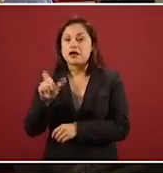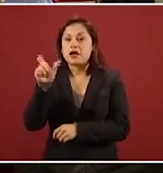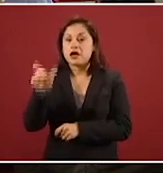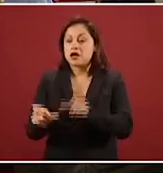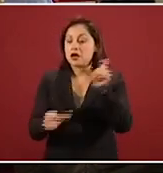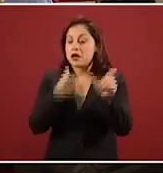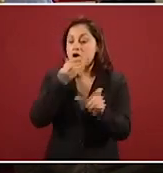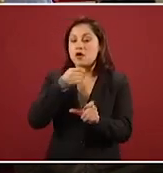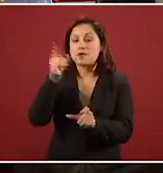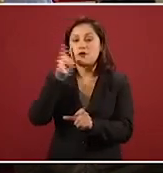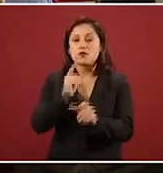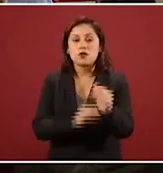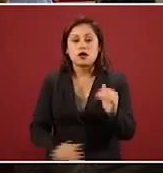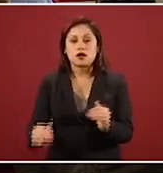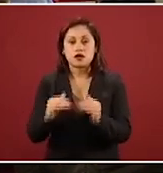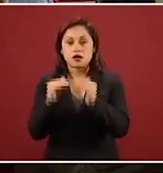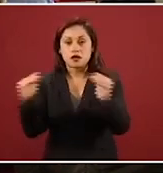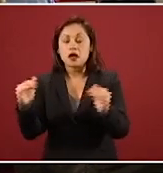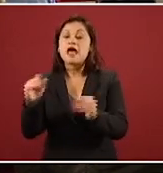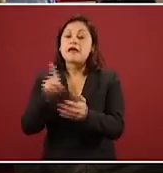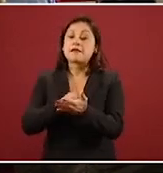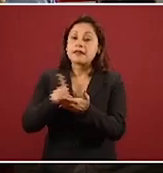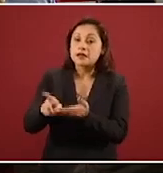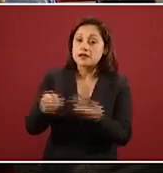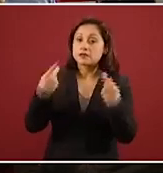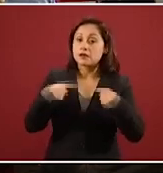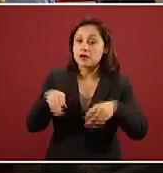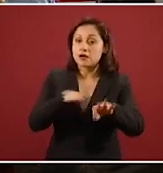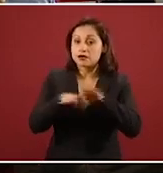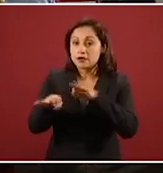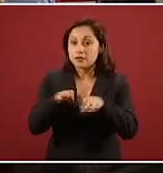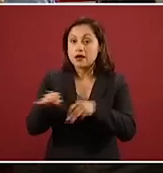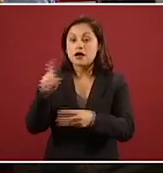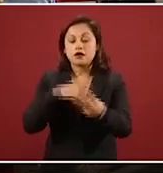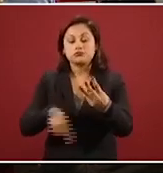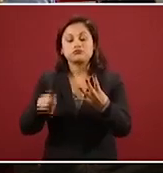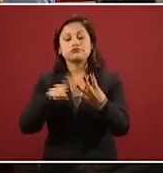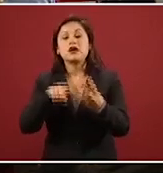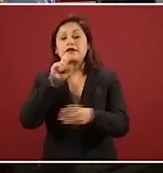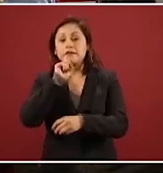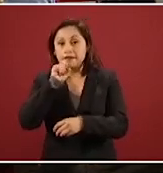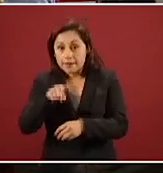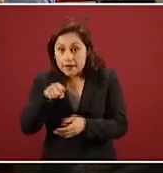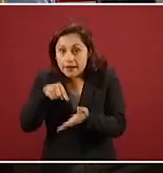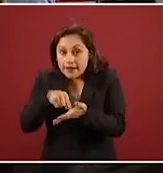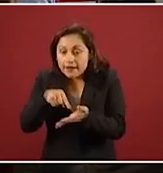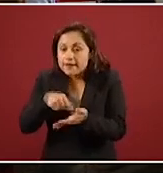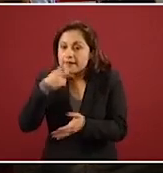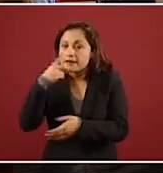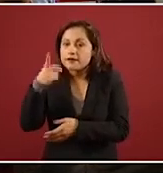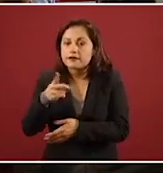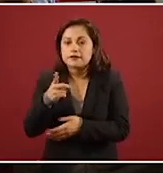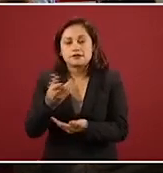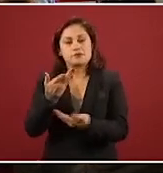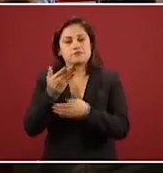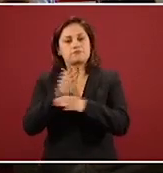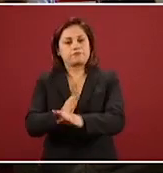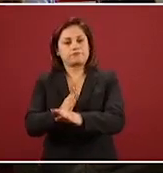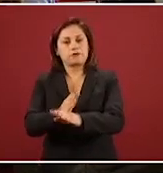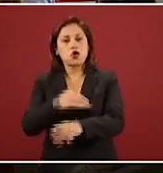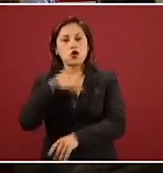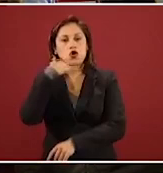tiene algunos candados de anticorrupción, exige a las empresas que participen que